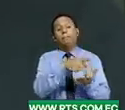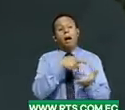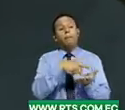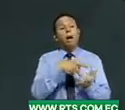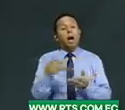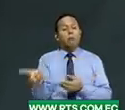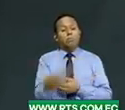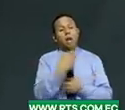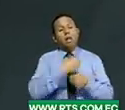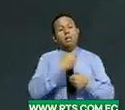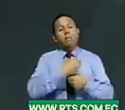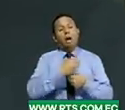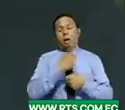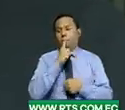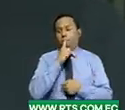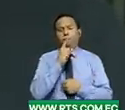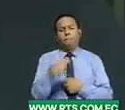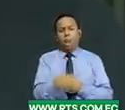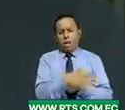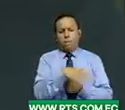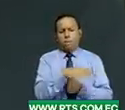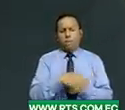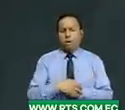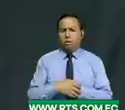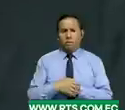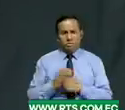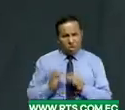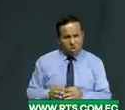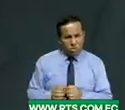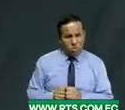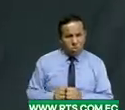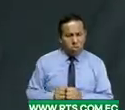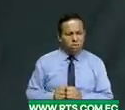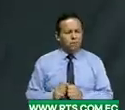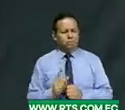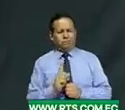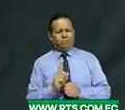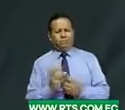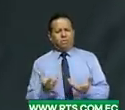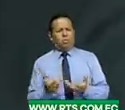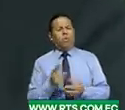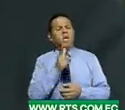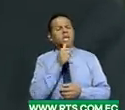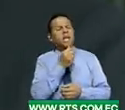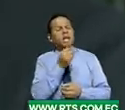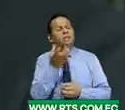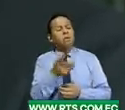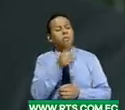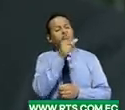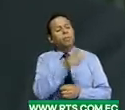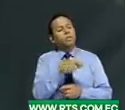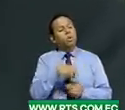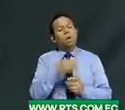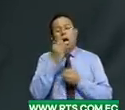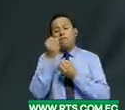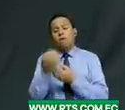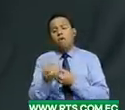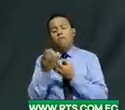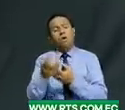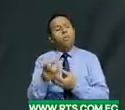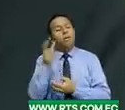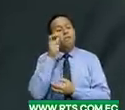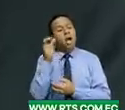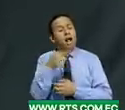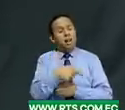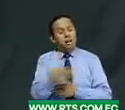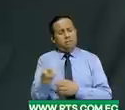la minería ilegal. ¿Eso también no tiene sentido? Eso no es cierto, pero eso es algo que dijo una de las personas que declaró ante la fiscalía. Mire,